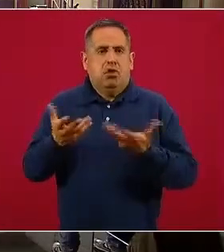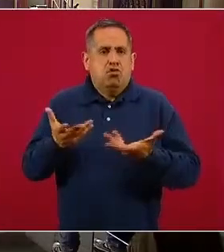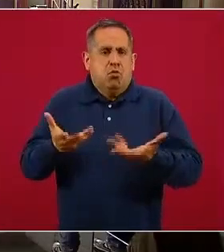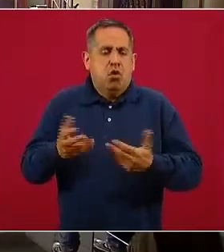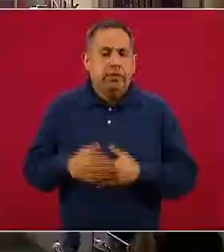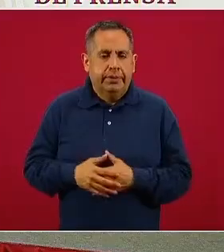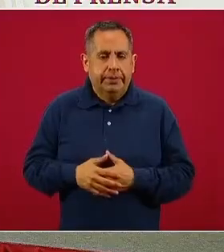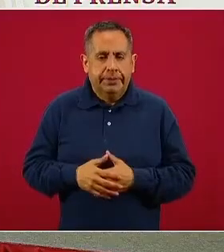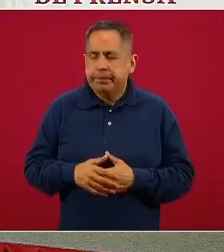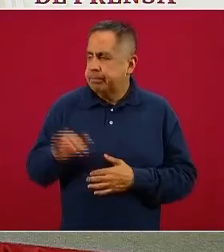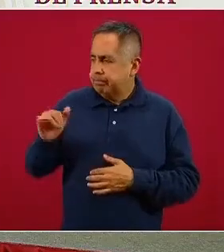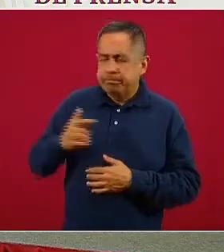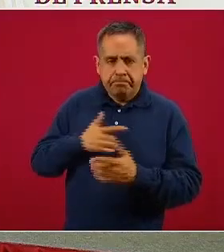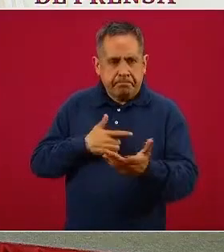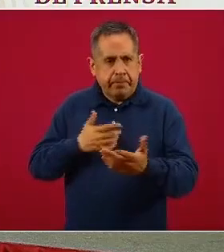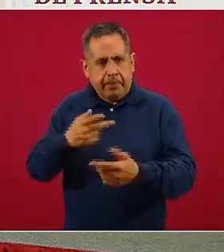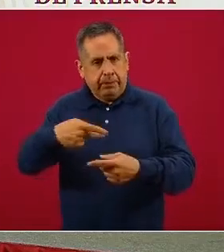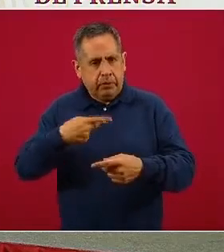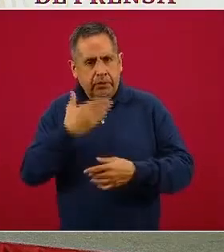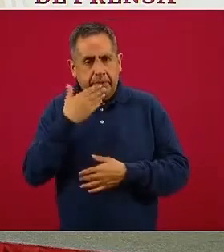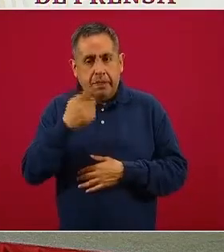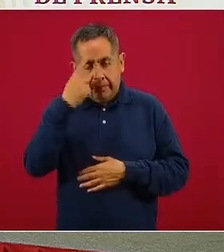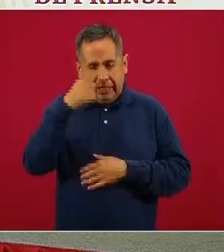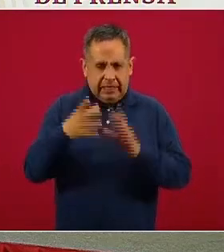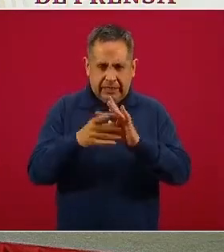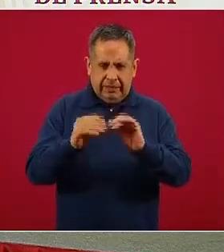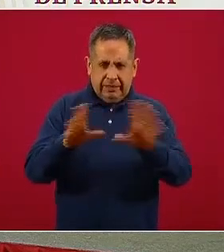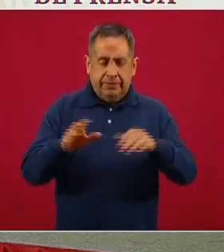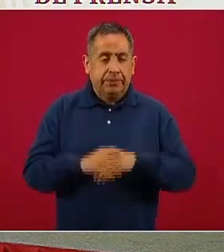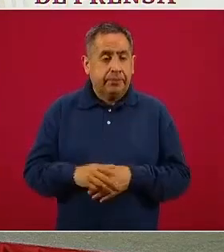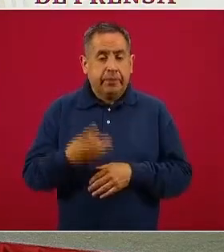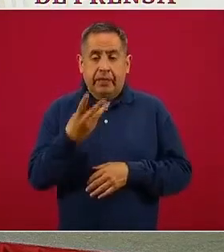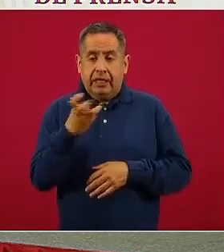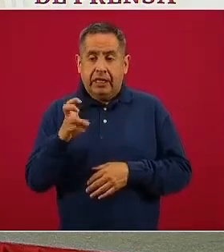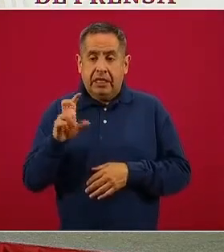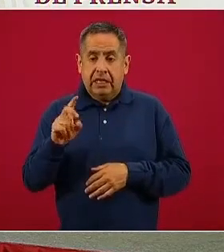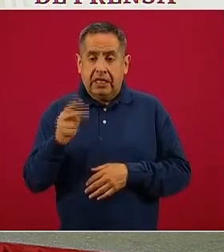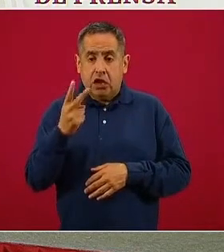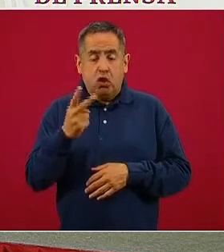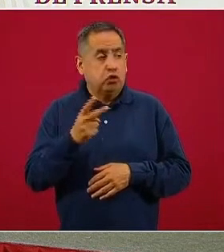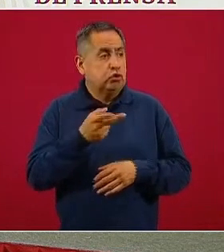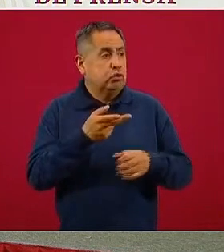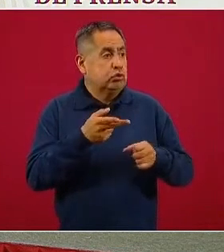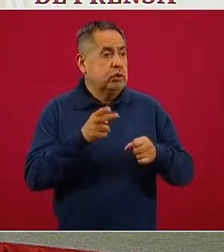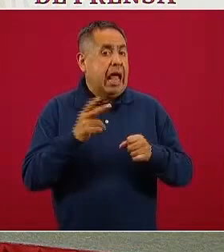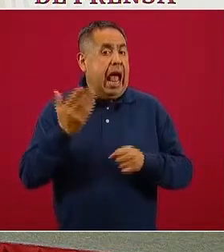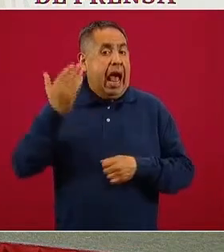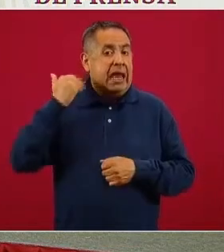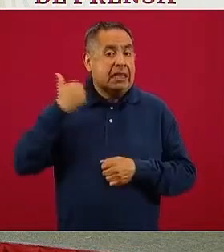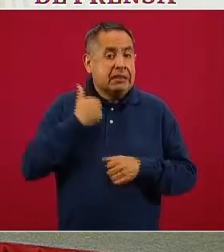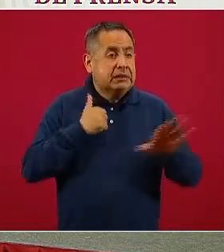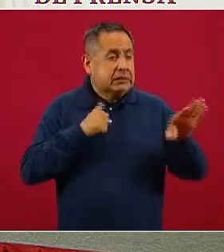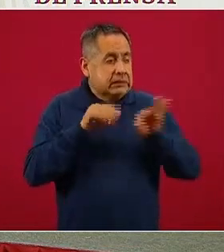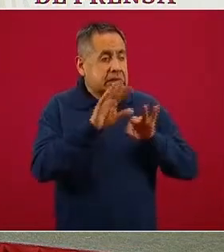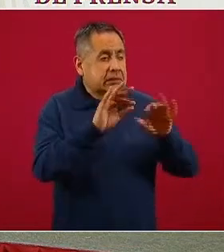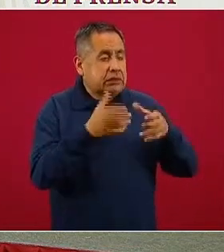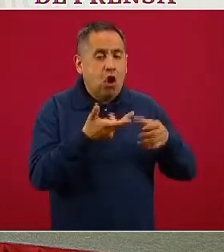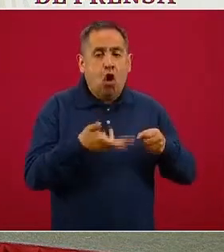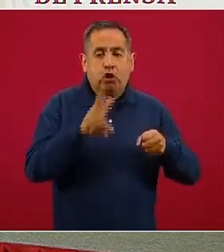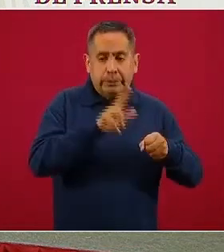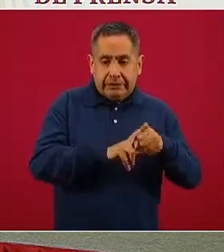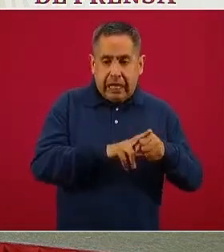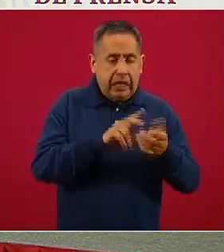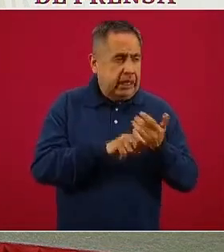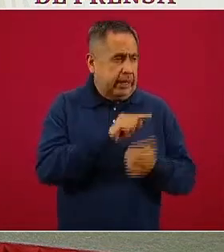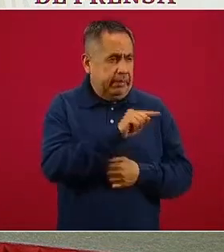Sí, muchas gracias por la pregunta. Para aclarar, entonces son 332 unidades preseleccionadas. Son hospitales que